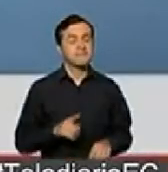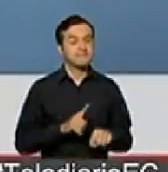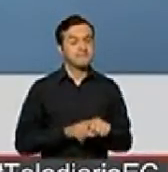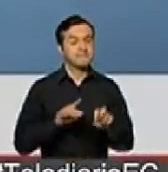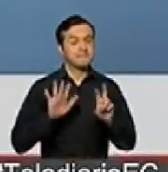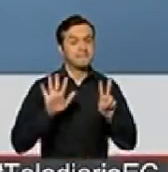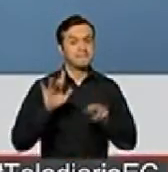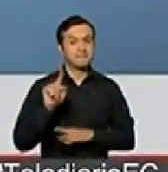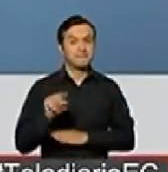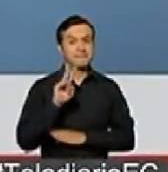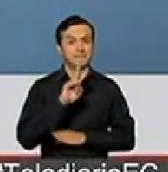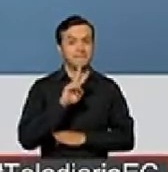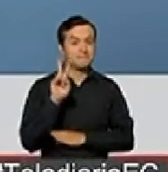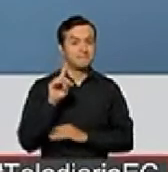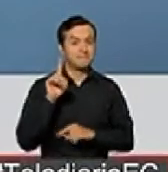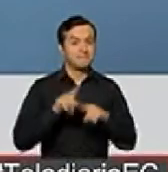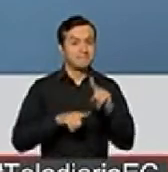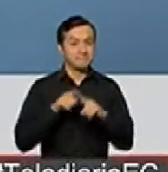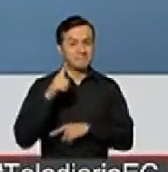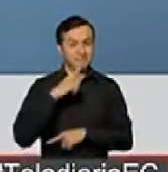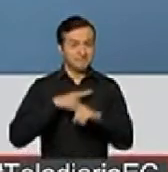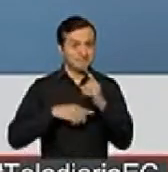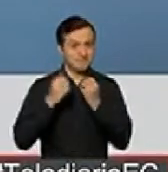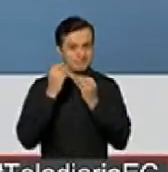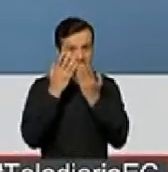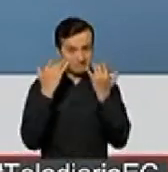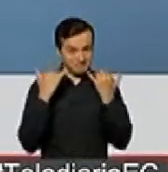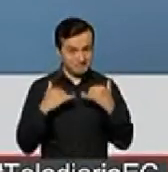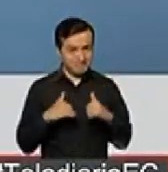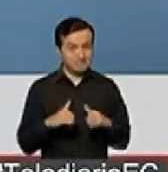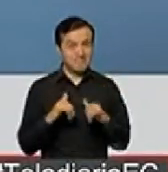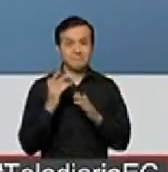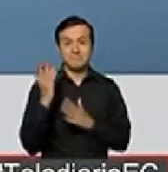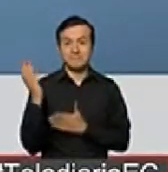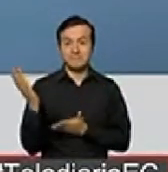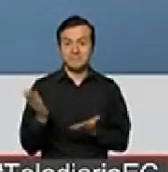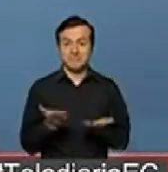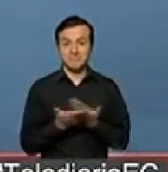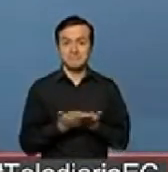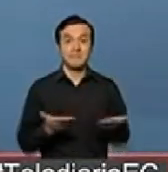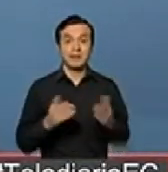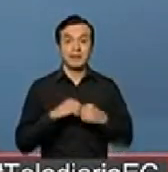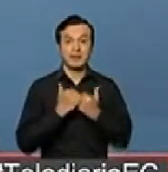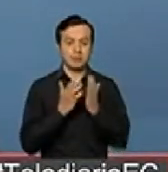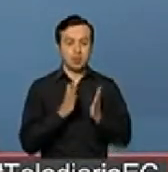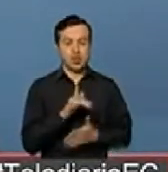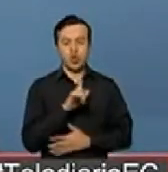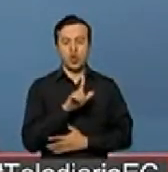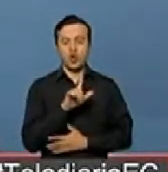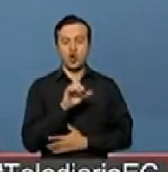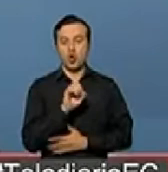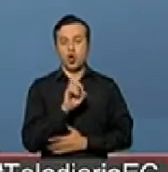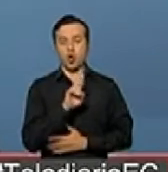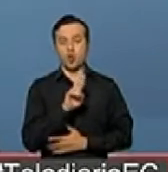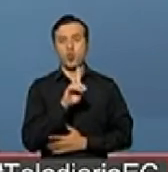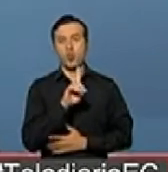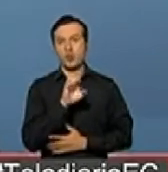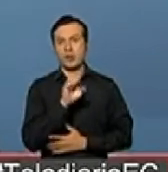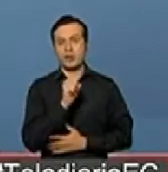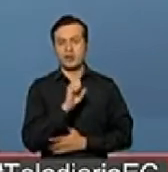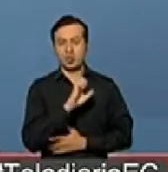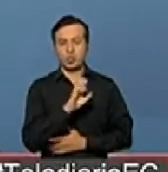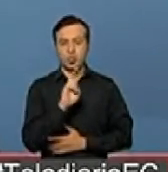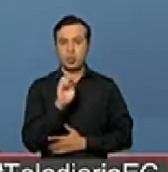mañana con 22 minutos, amigos y amigas, estamos de regreso en Primera Impresión con nuestra siguiente invitada, la asambleísta Lourdes Cuesta, quien nos va a